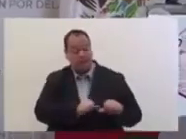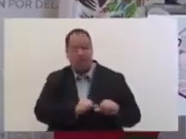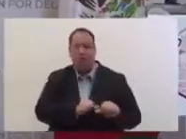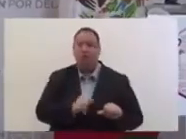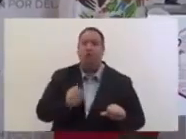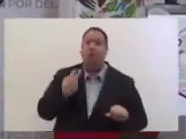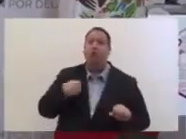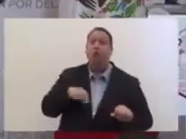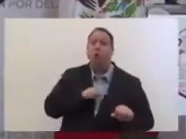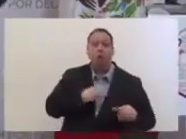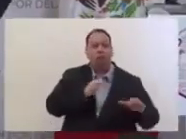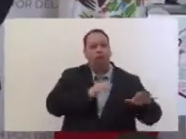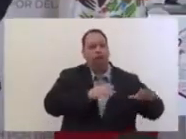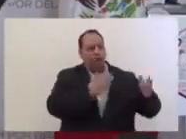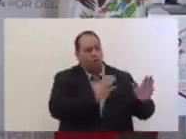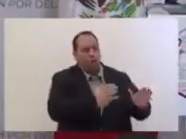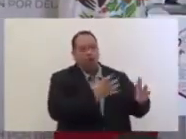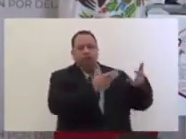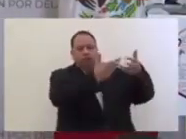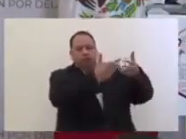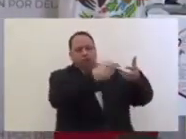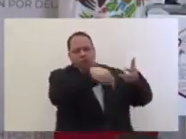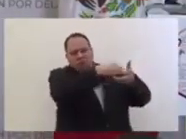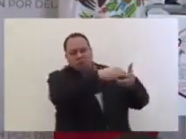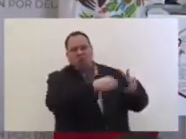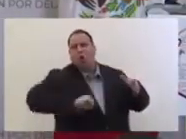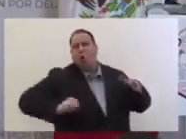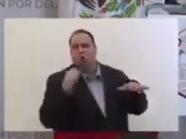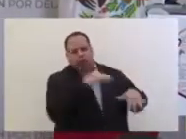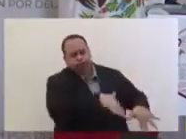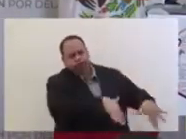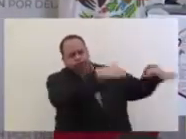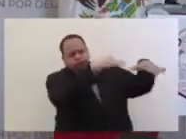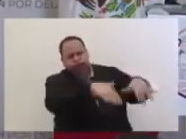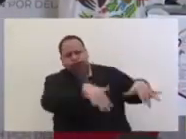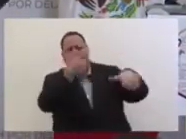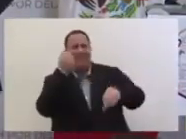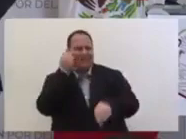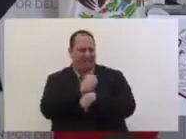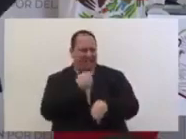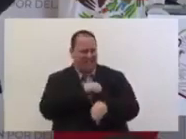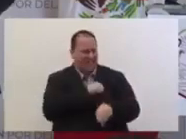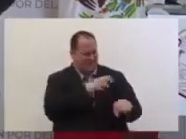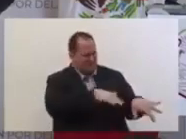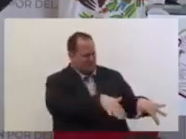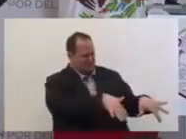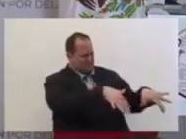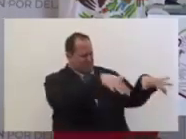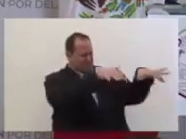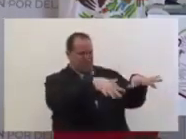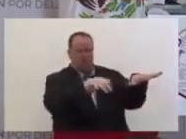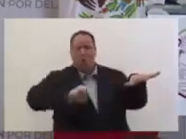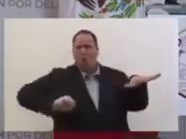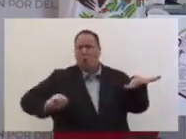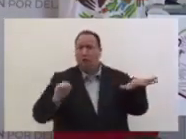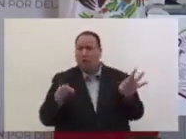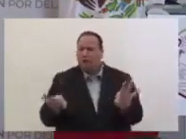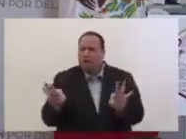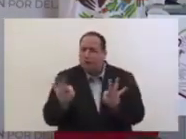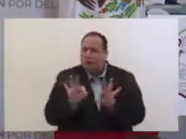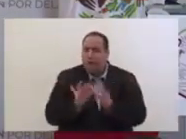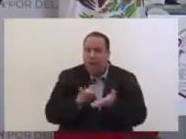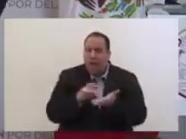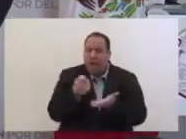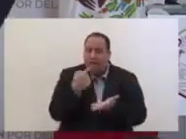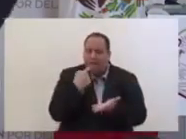un recorrido por los almacenes, diversos almacenes de la Secretaría de Salud, nos llamó mucho la atención el que había una cantidad muy importante